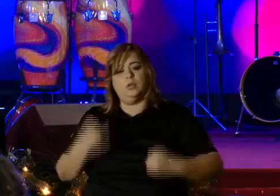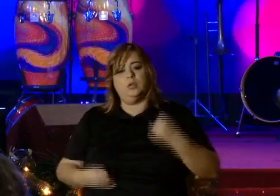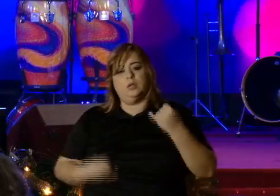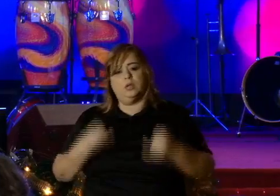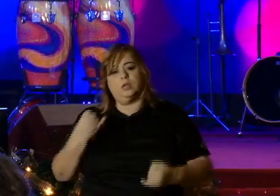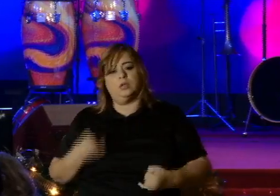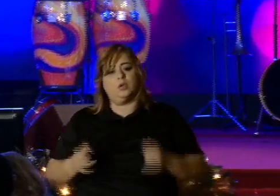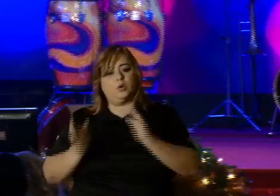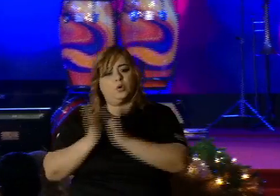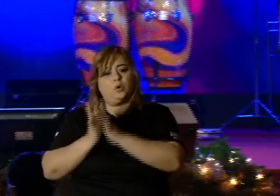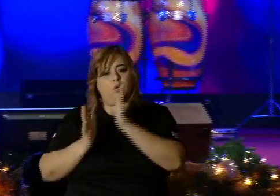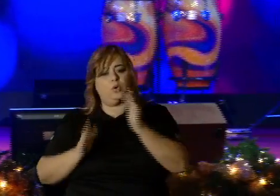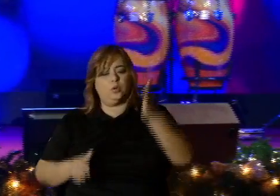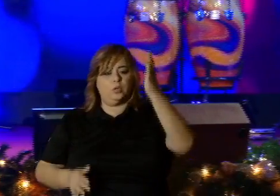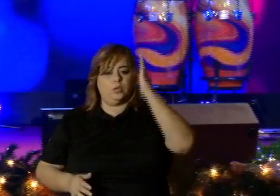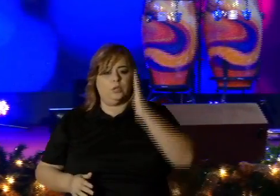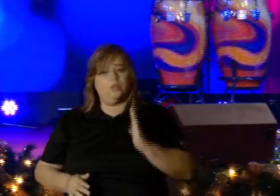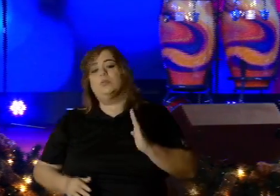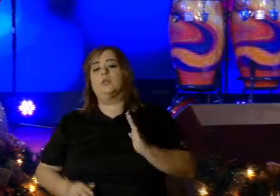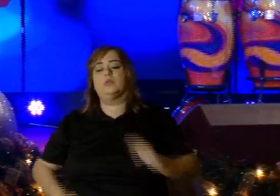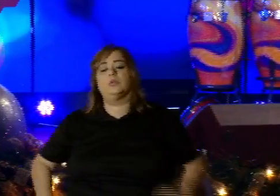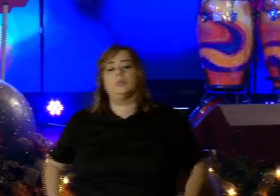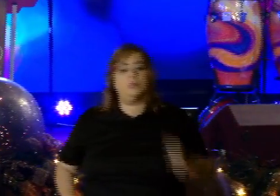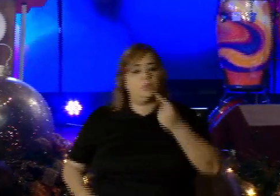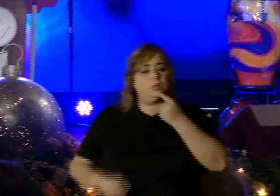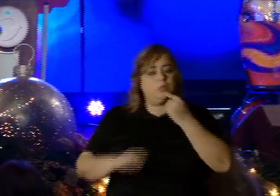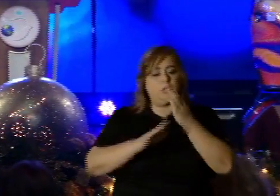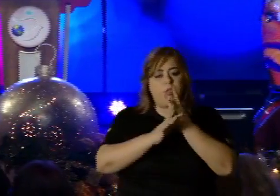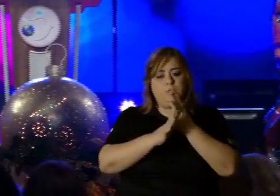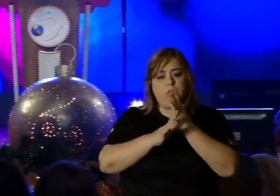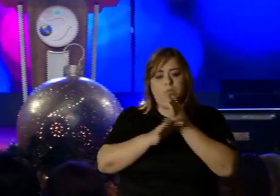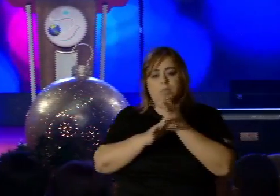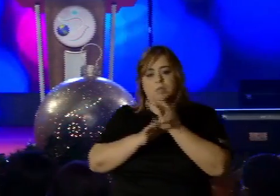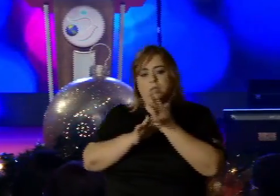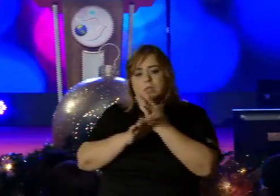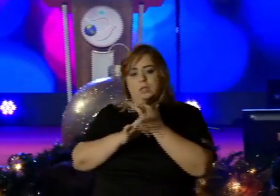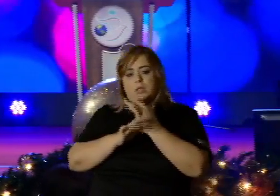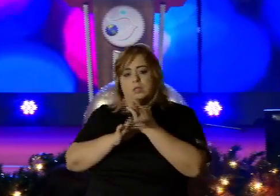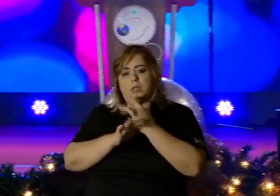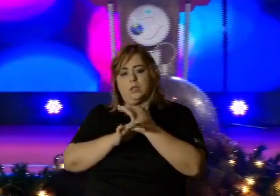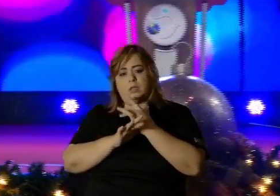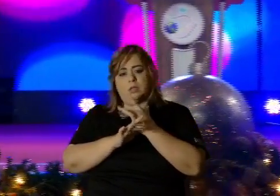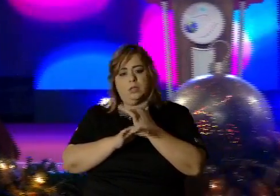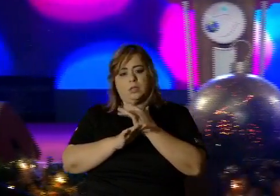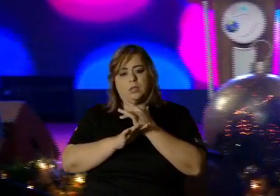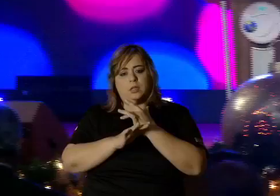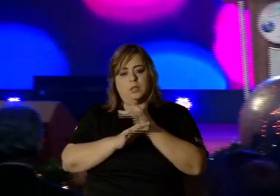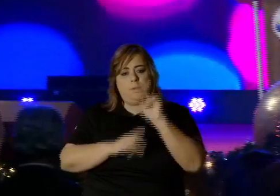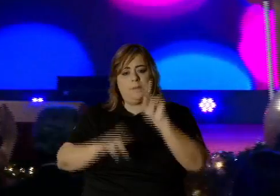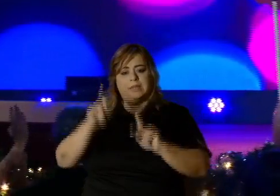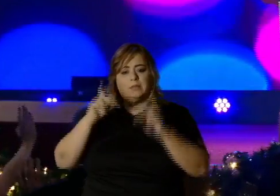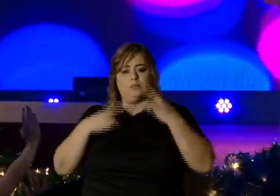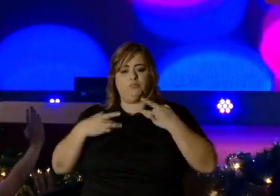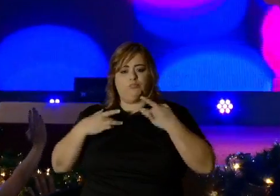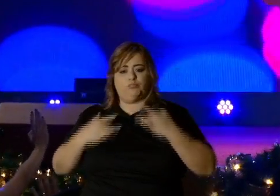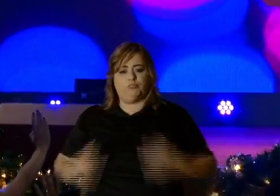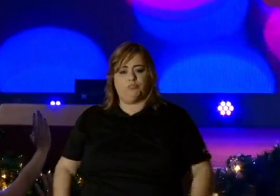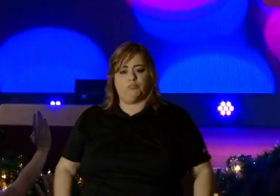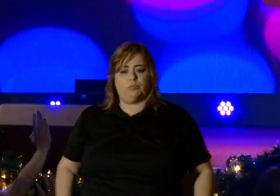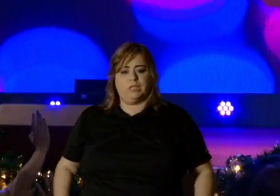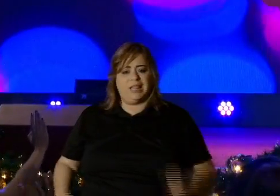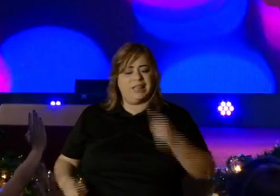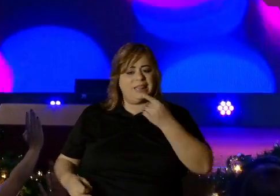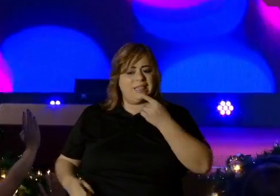Oh, gloria a Dios. Ay, abasha, rakabasha. Los que estaban fríos, ahora, ahora, se llena, se